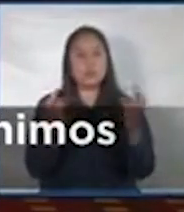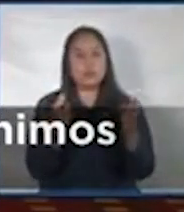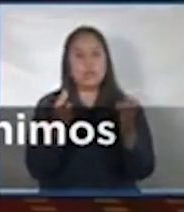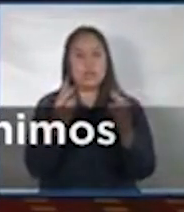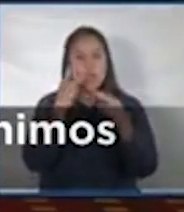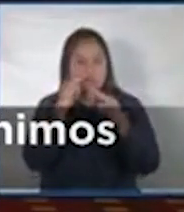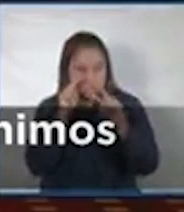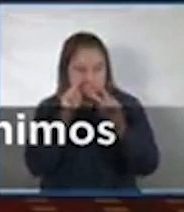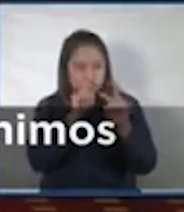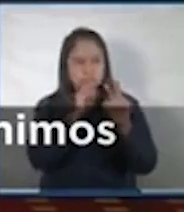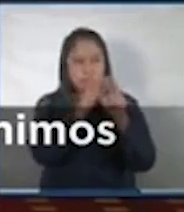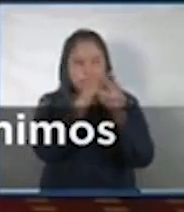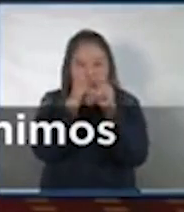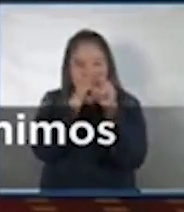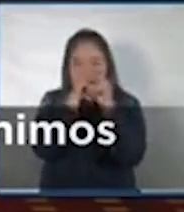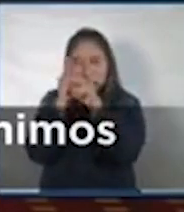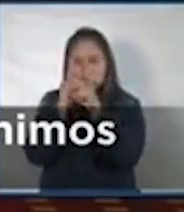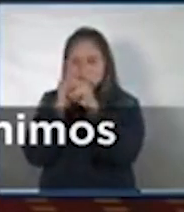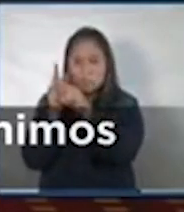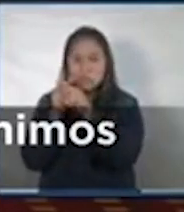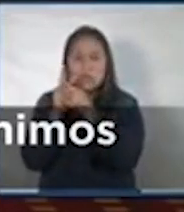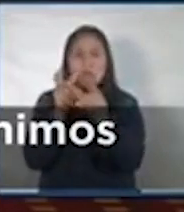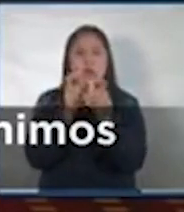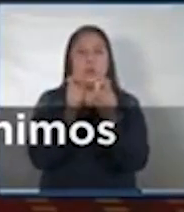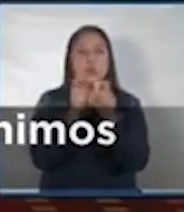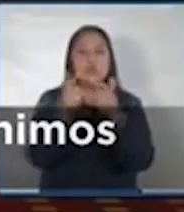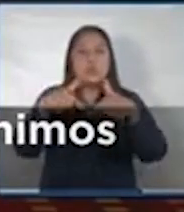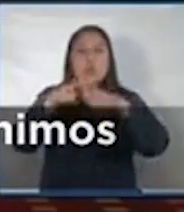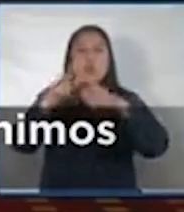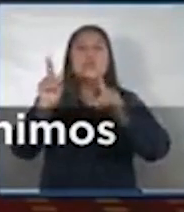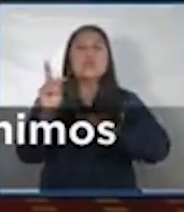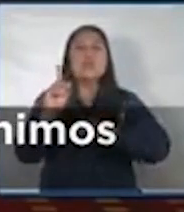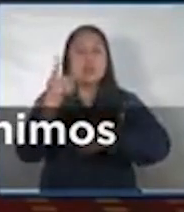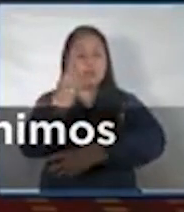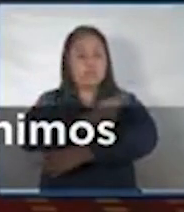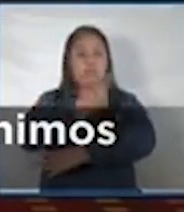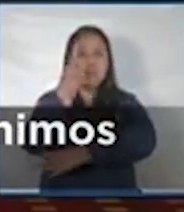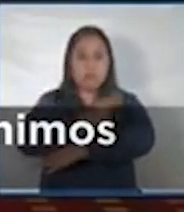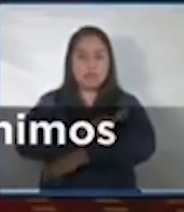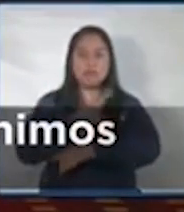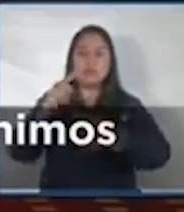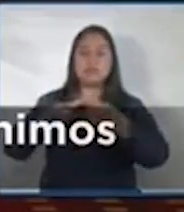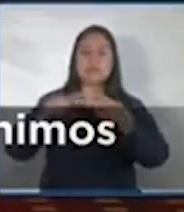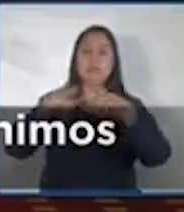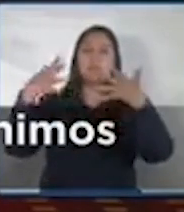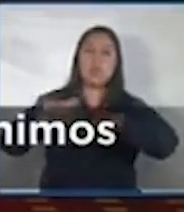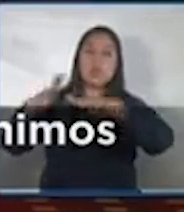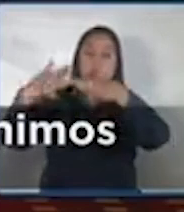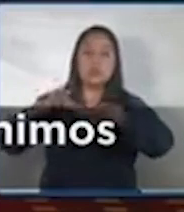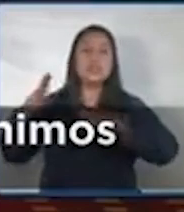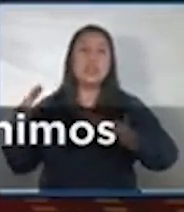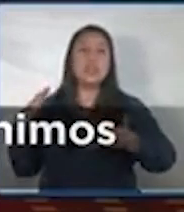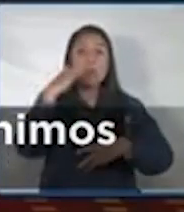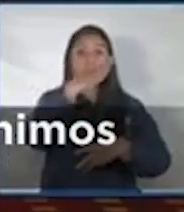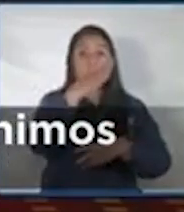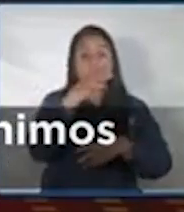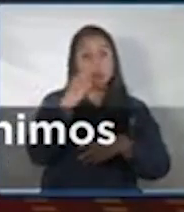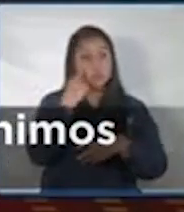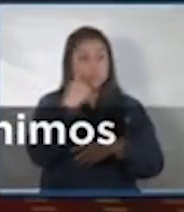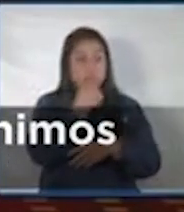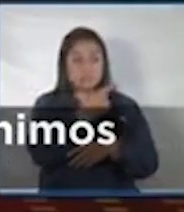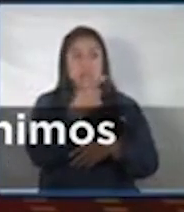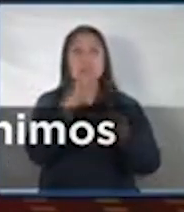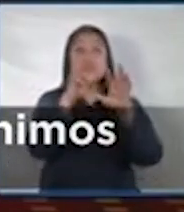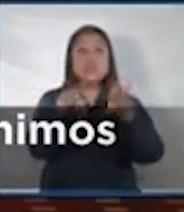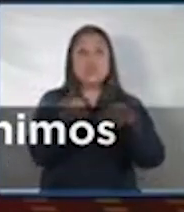la vigilancia y monitoreo de los puestos fronterizos, los puertos y aeropuertos con relación a los viajeros y